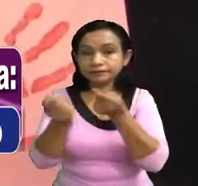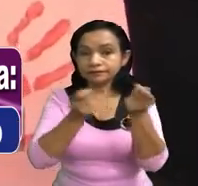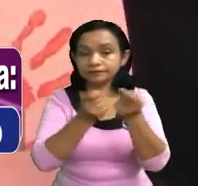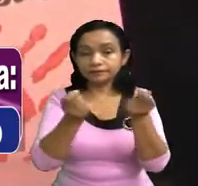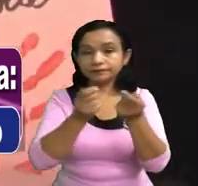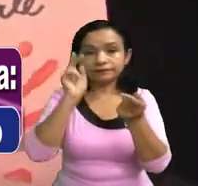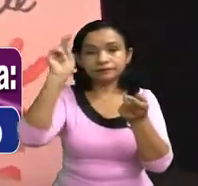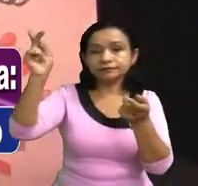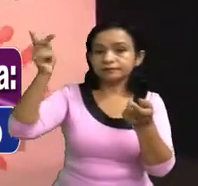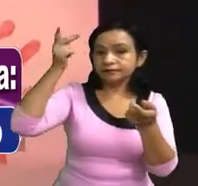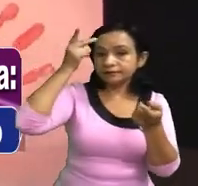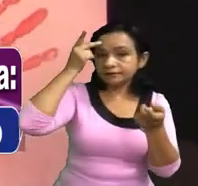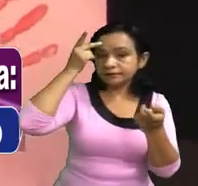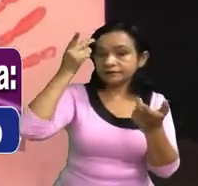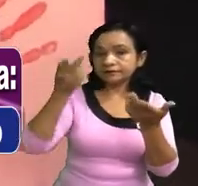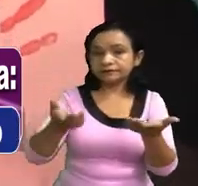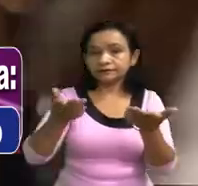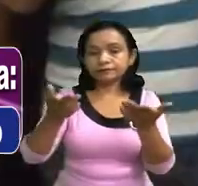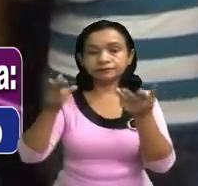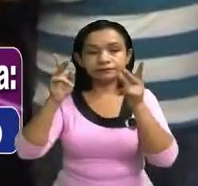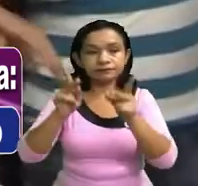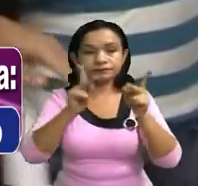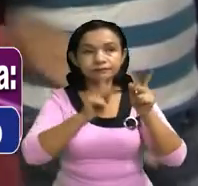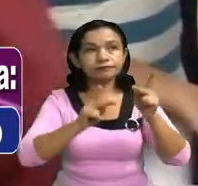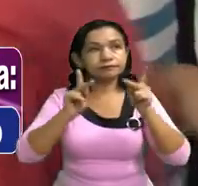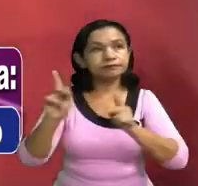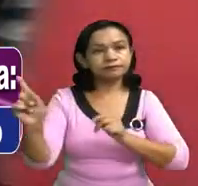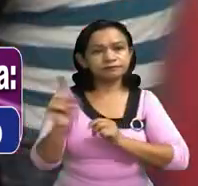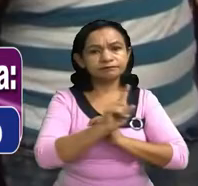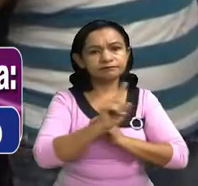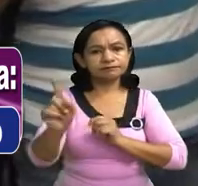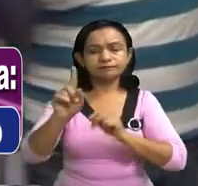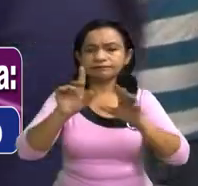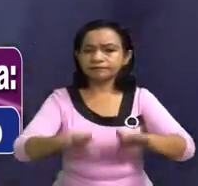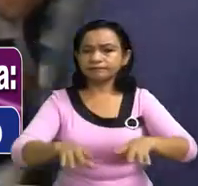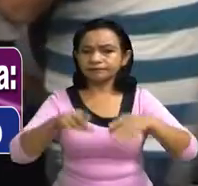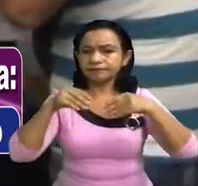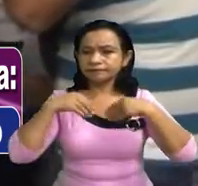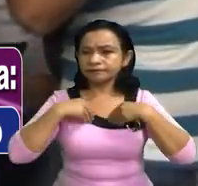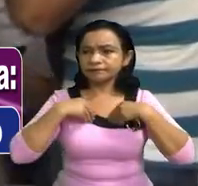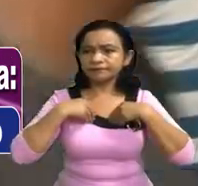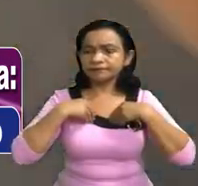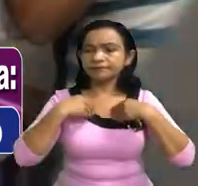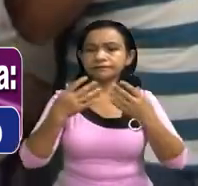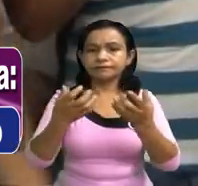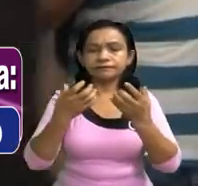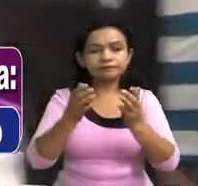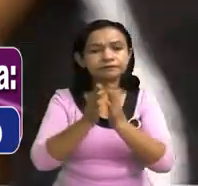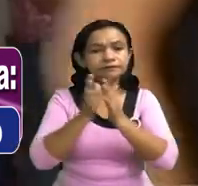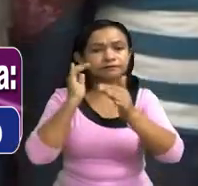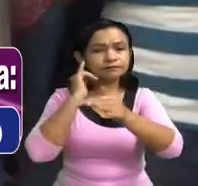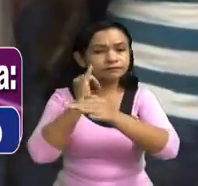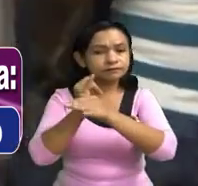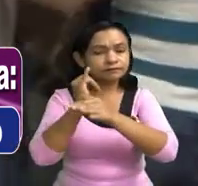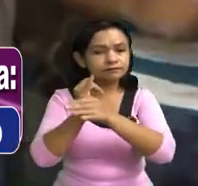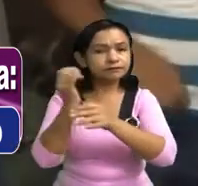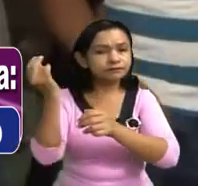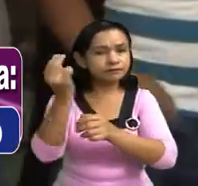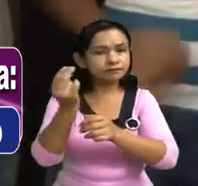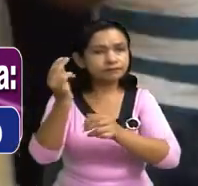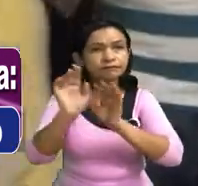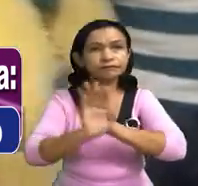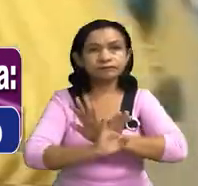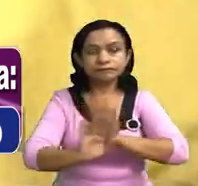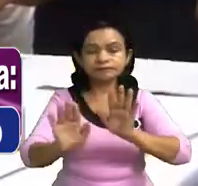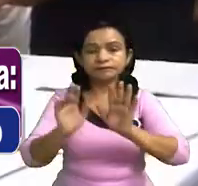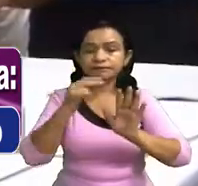fines políticos, la feligresía ha rechazado tajantemente estos actos y pide que sus iglesias sean utilizadas para los fines que